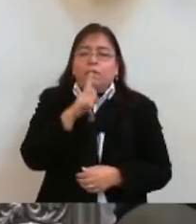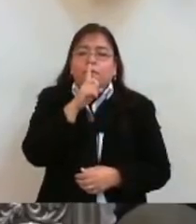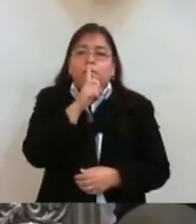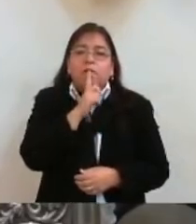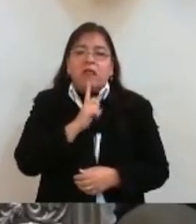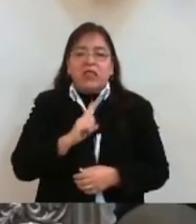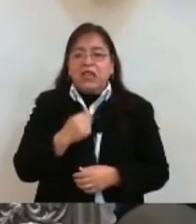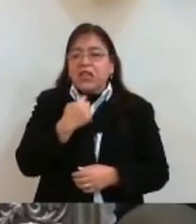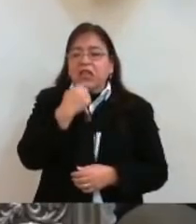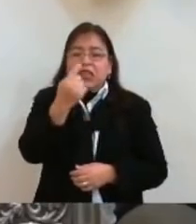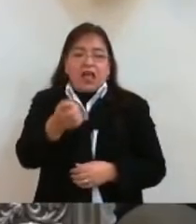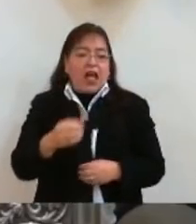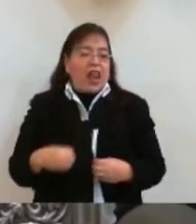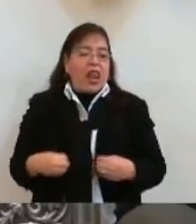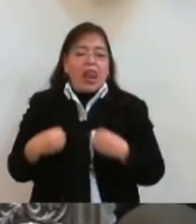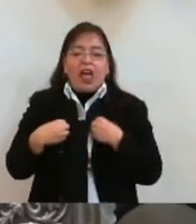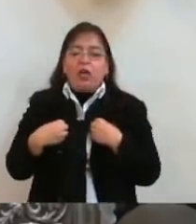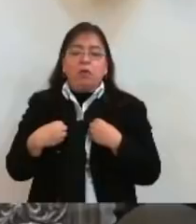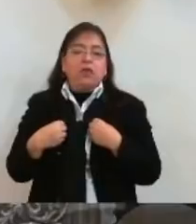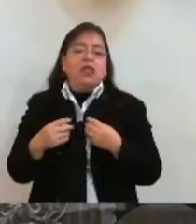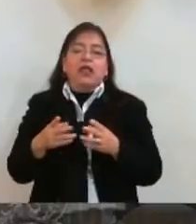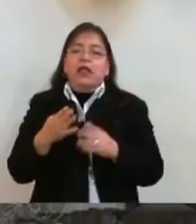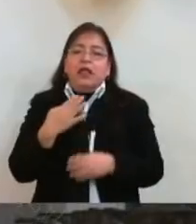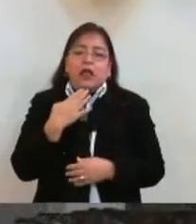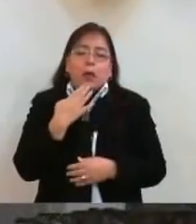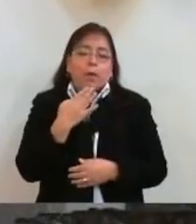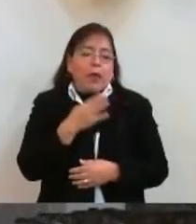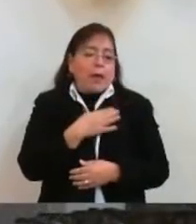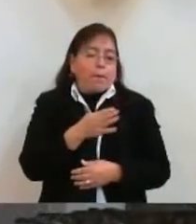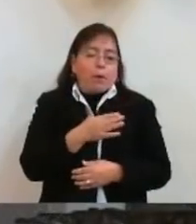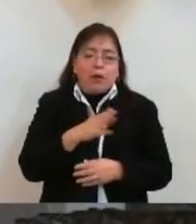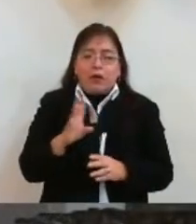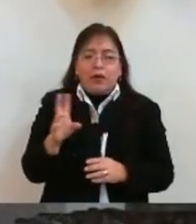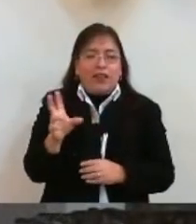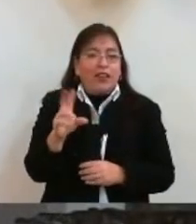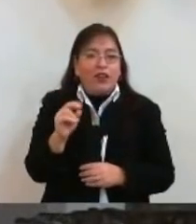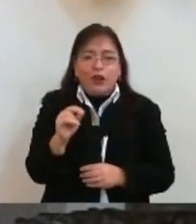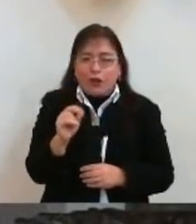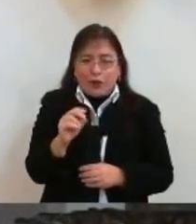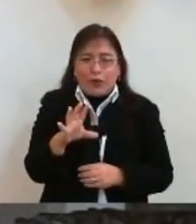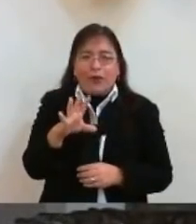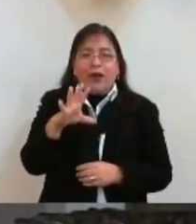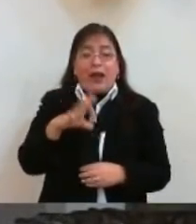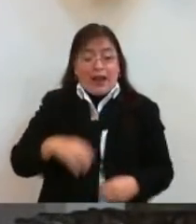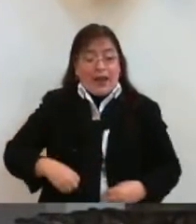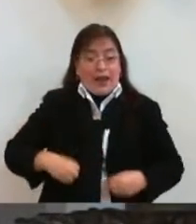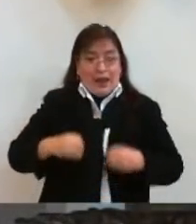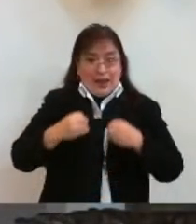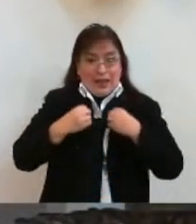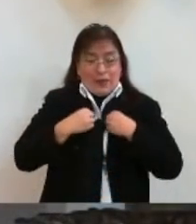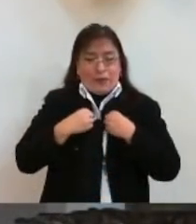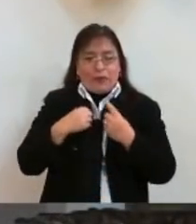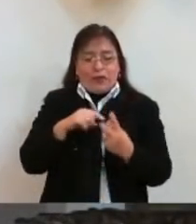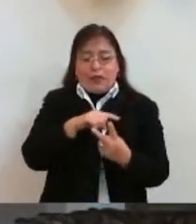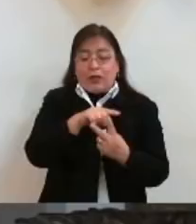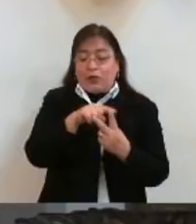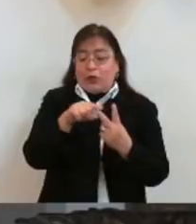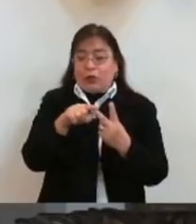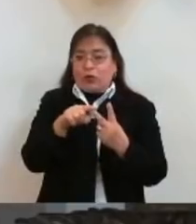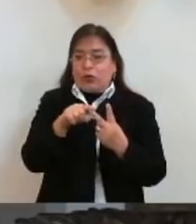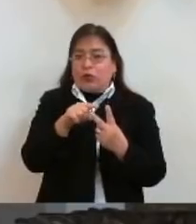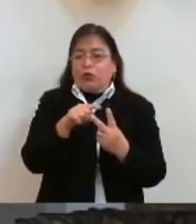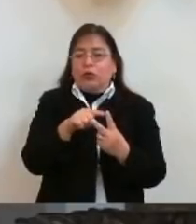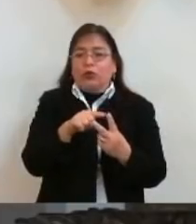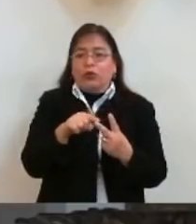dulzura. No, la vida tiene siempre dos caras de una misma